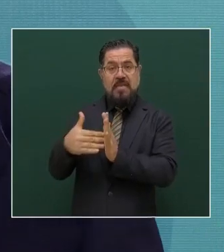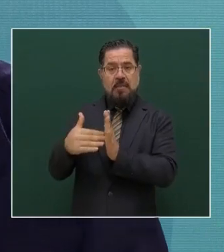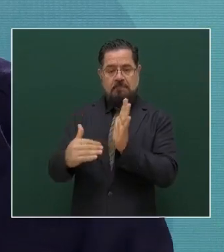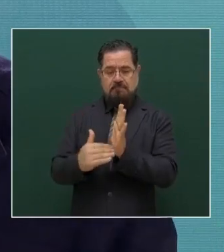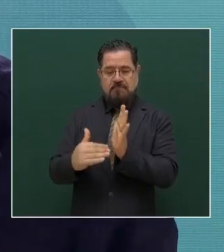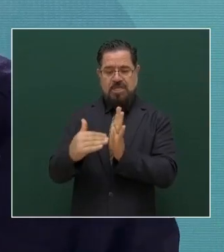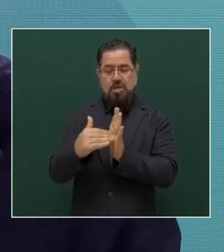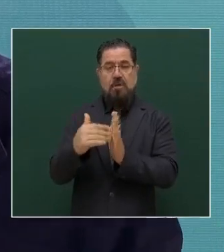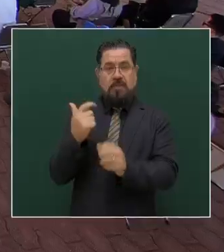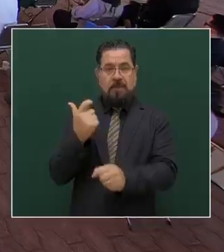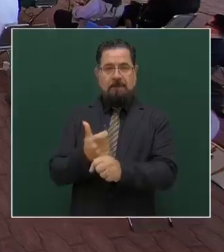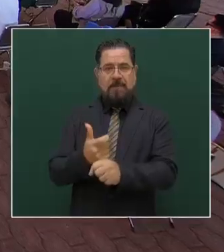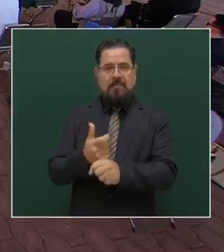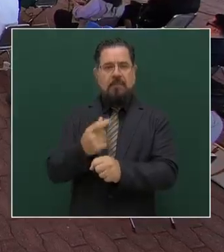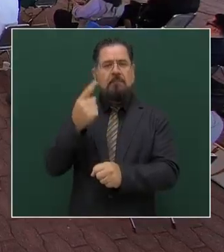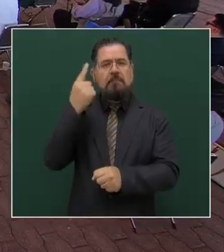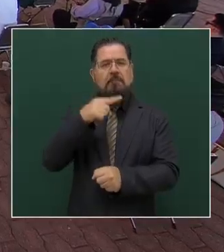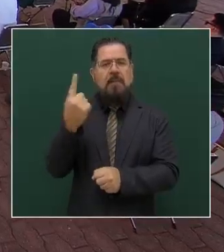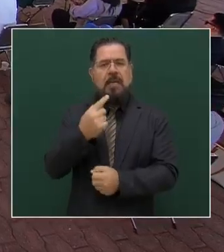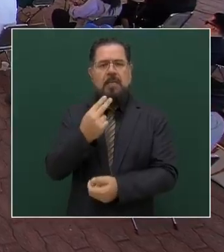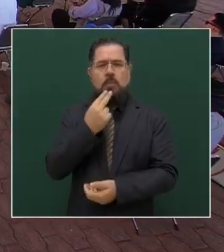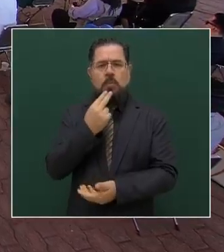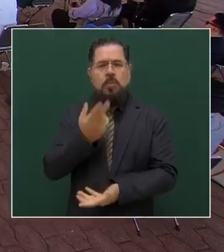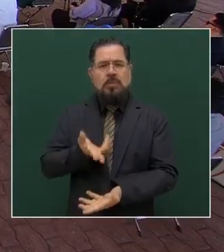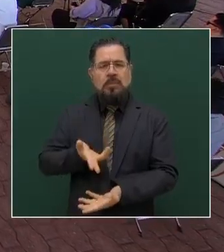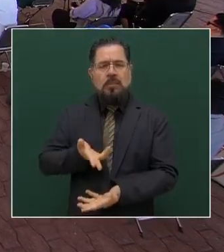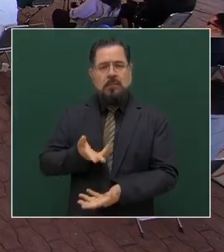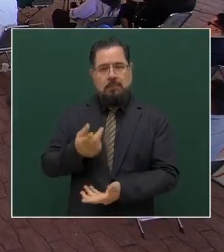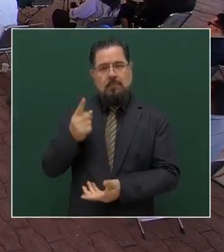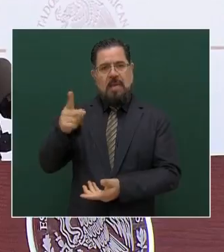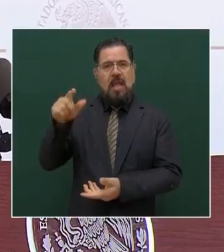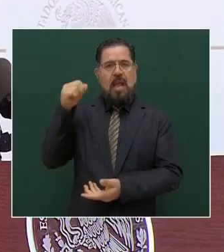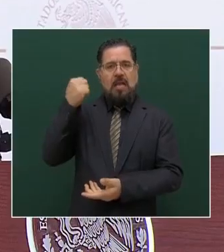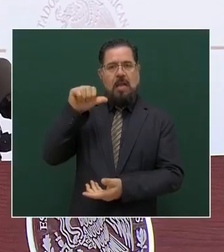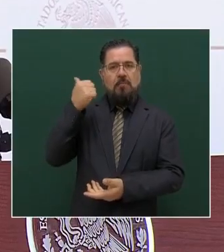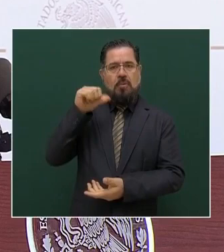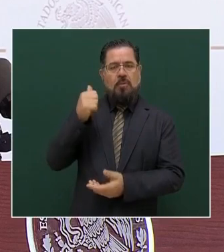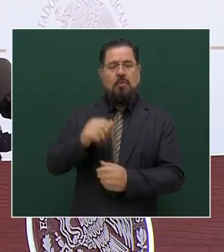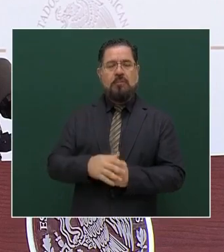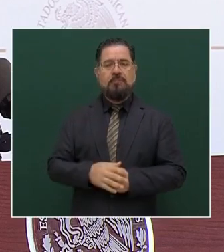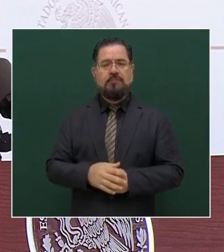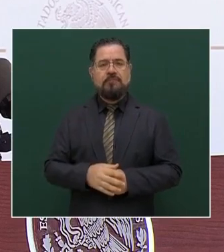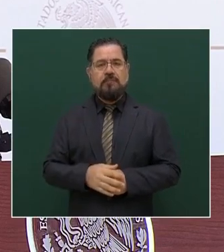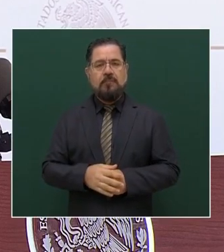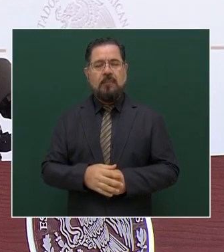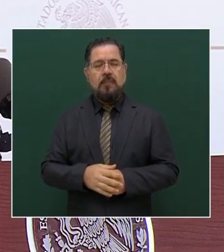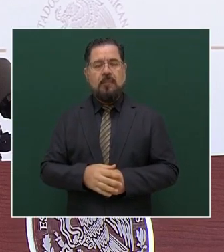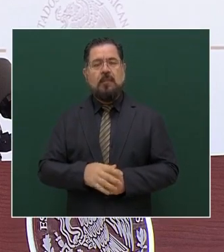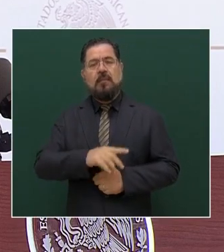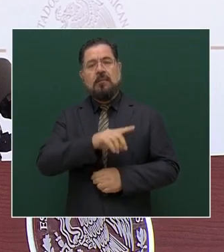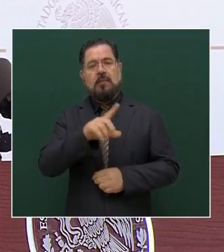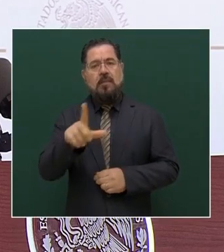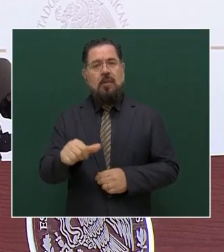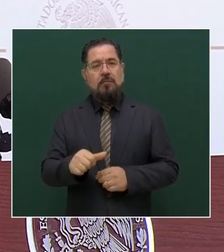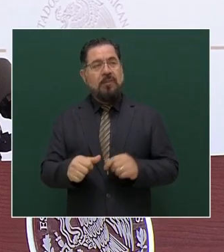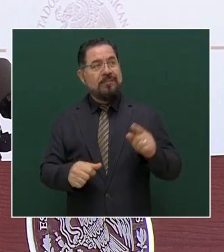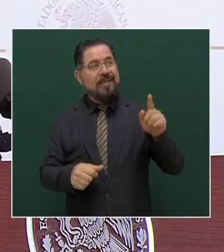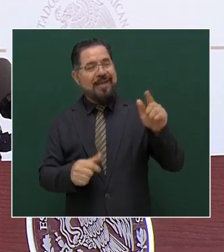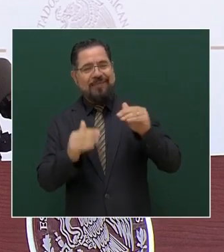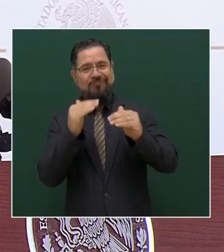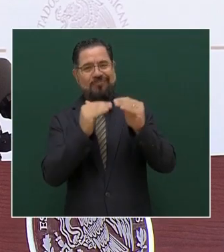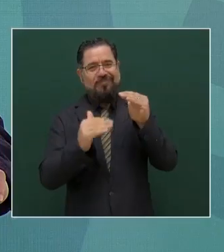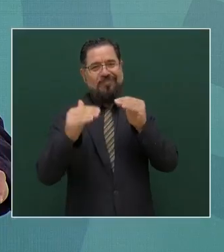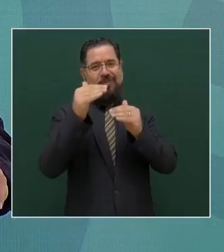de Acapulco. Me responde la presidenta de la Suprema Corte